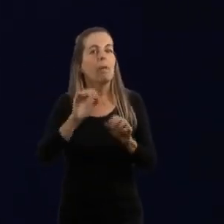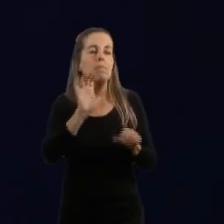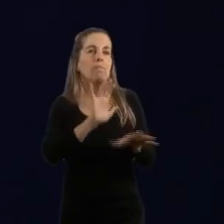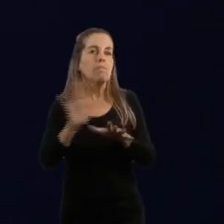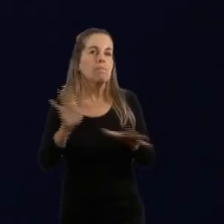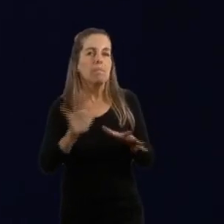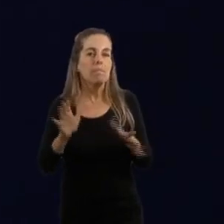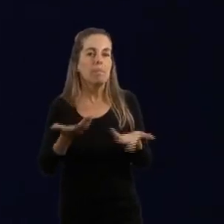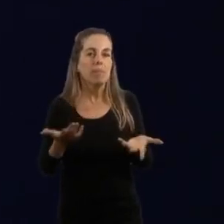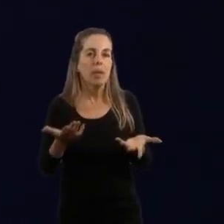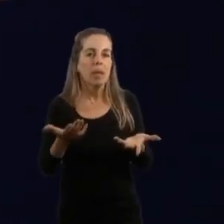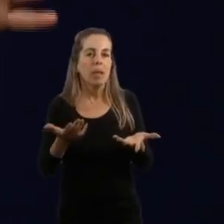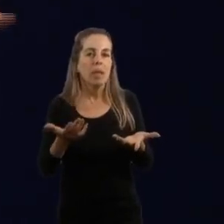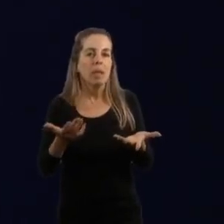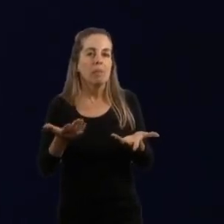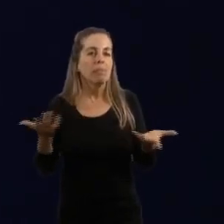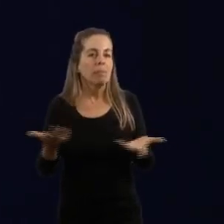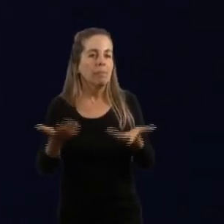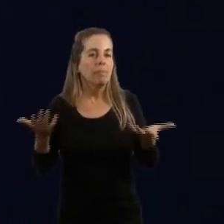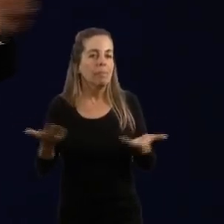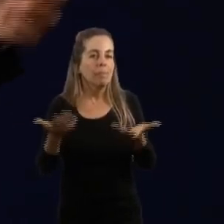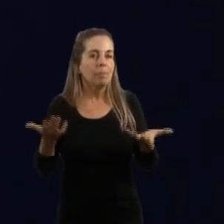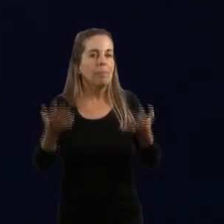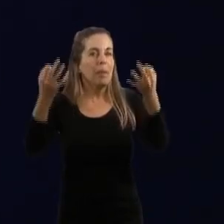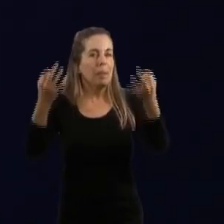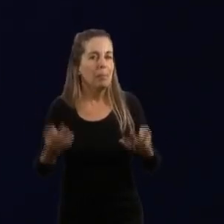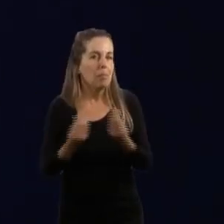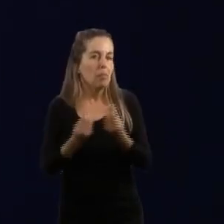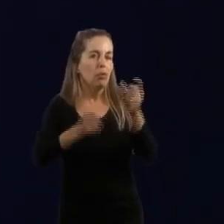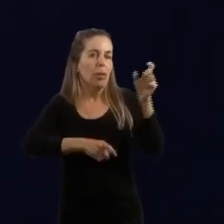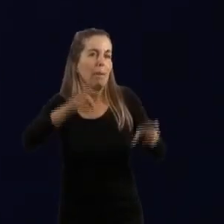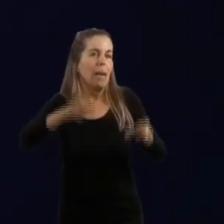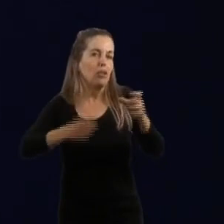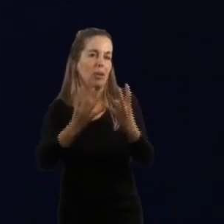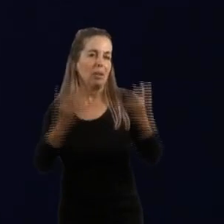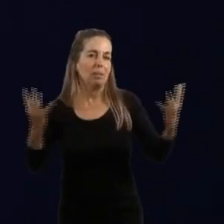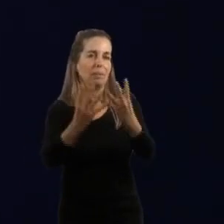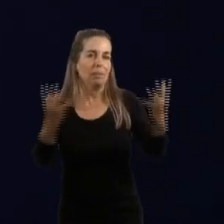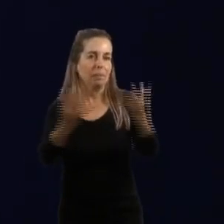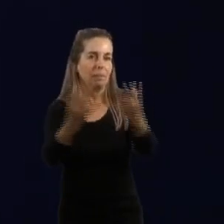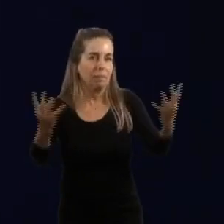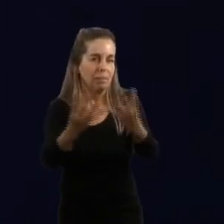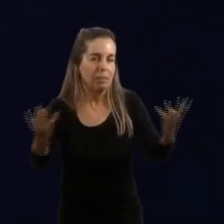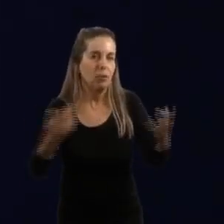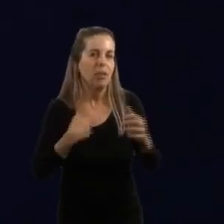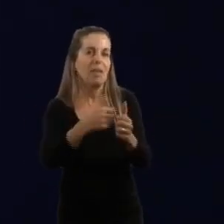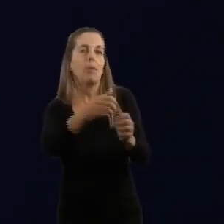de ver, la verdad es que las filas de gente las columnas de